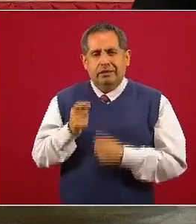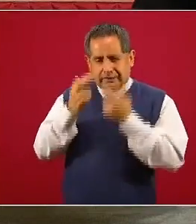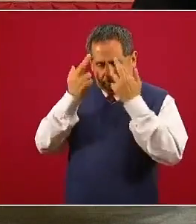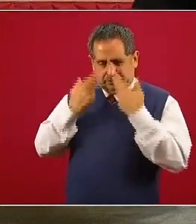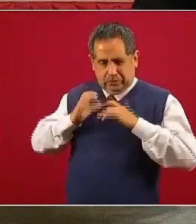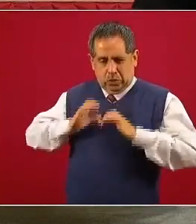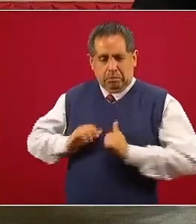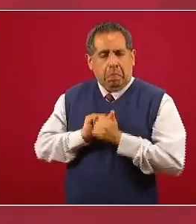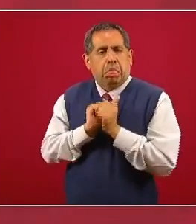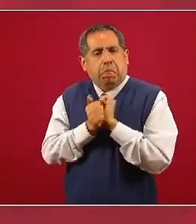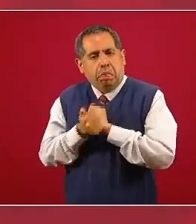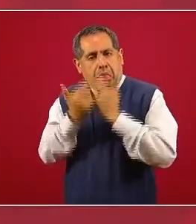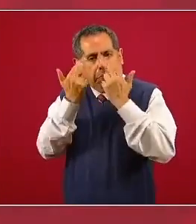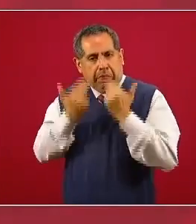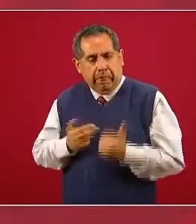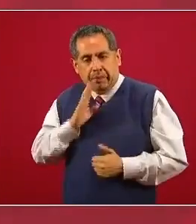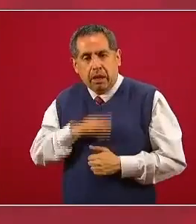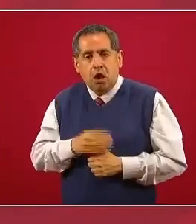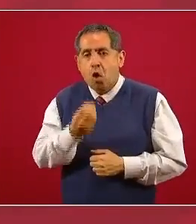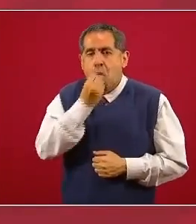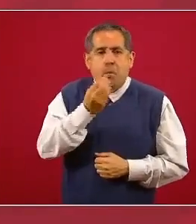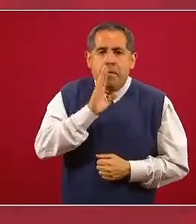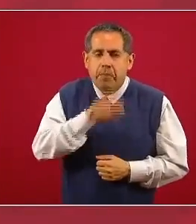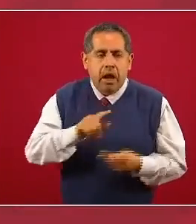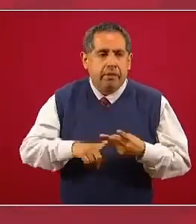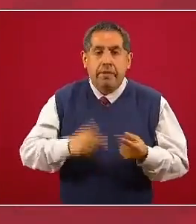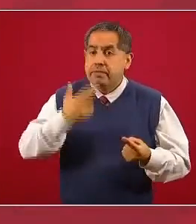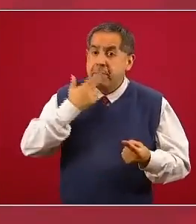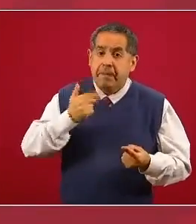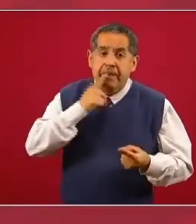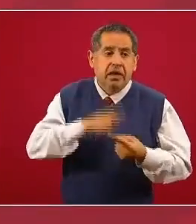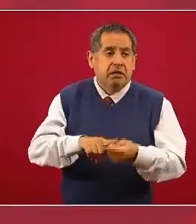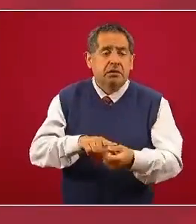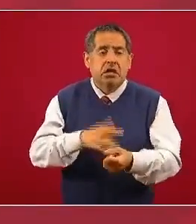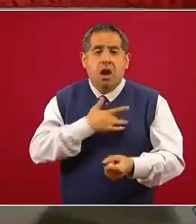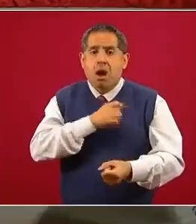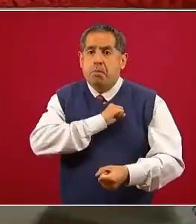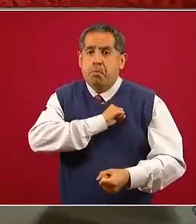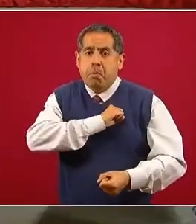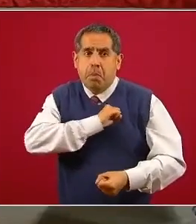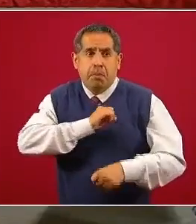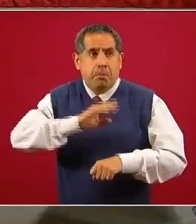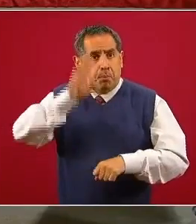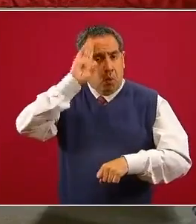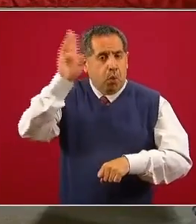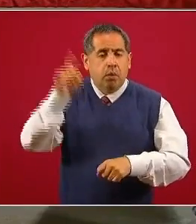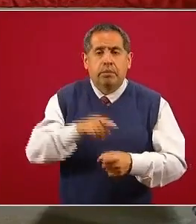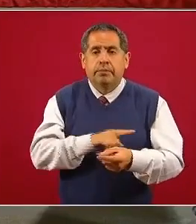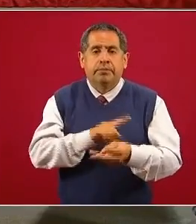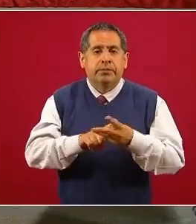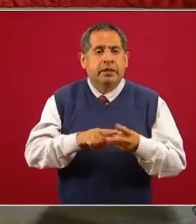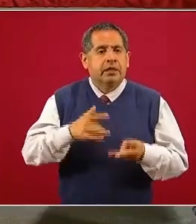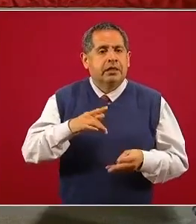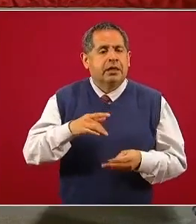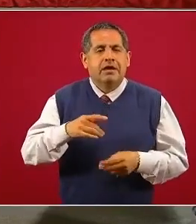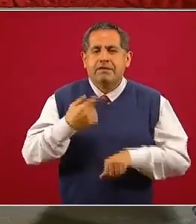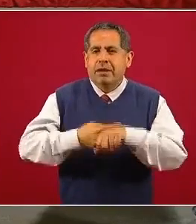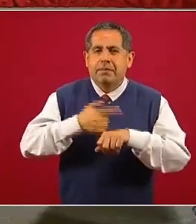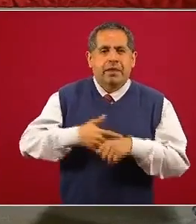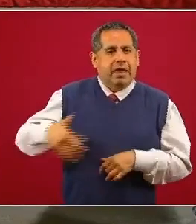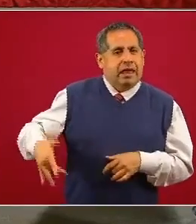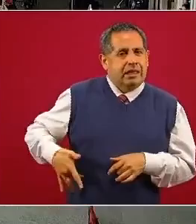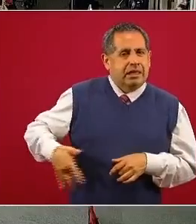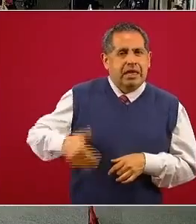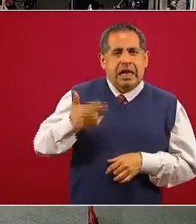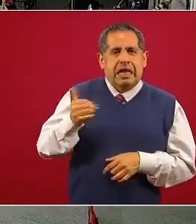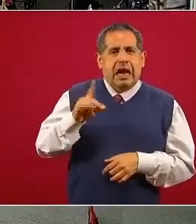nutrición. Destacan la diabetes, la hipertensión, la enfermedad hepática, la enfermedad del hígado en